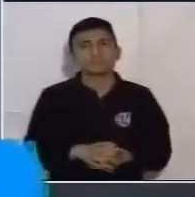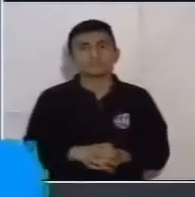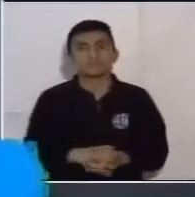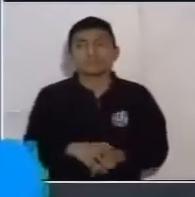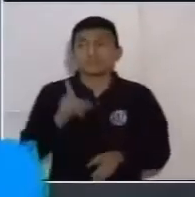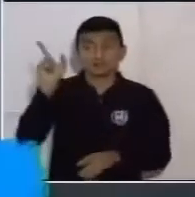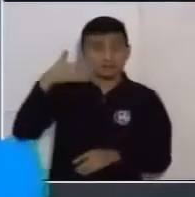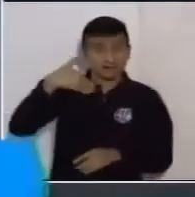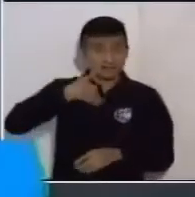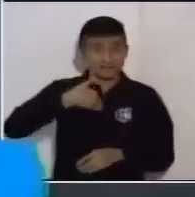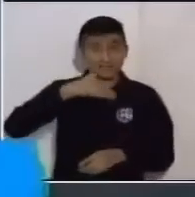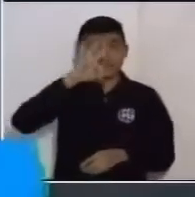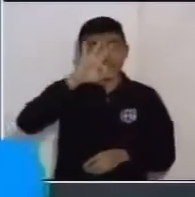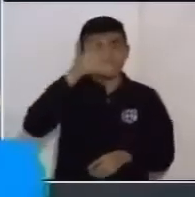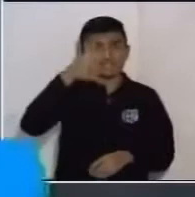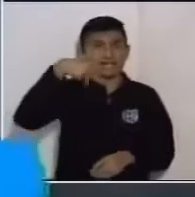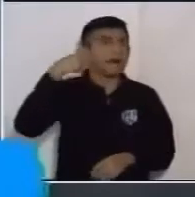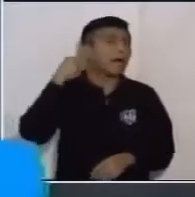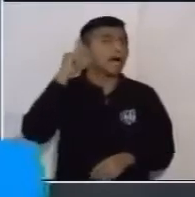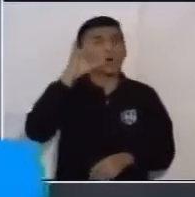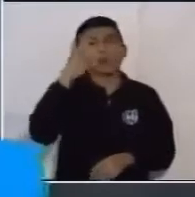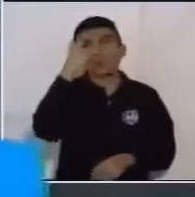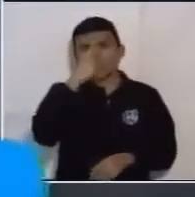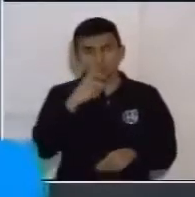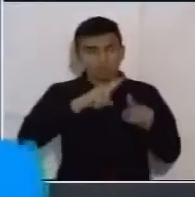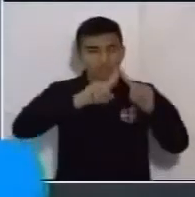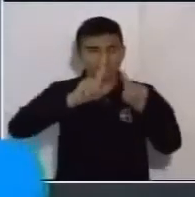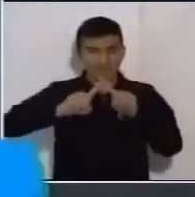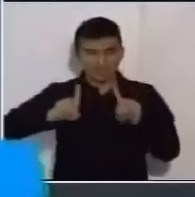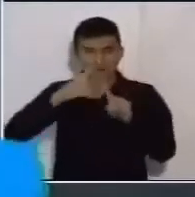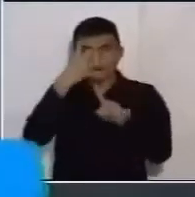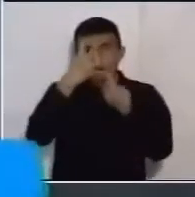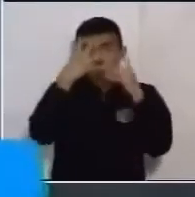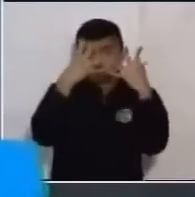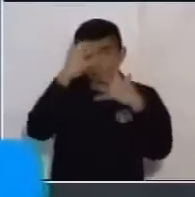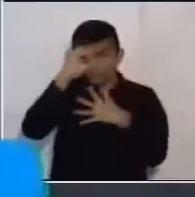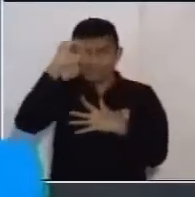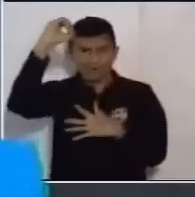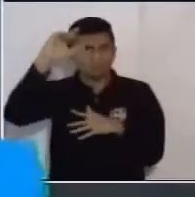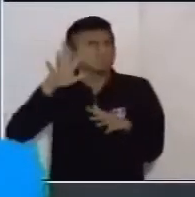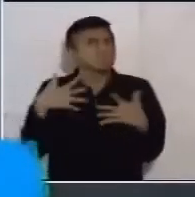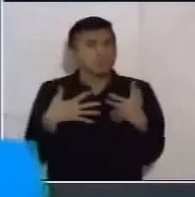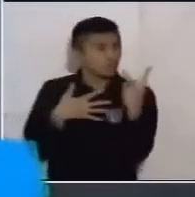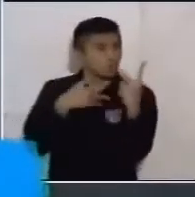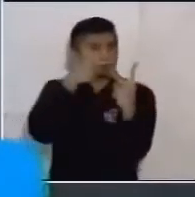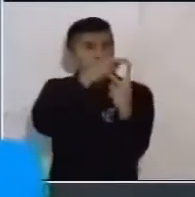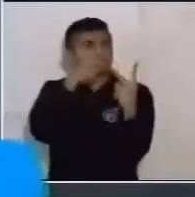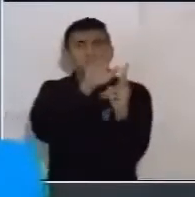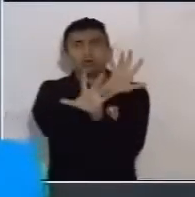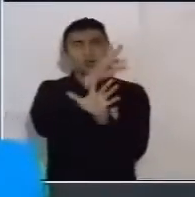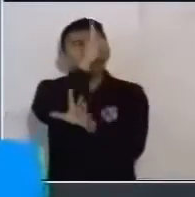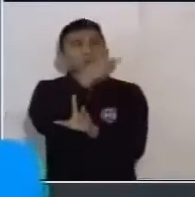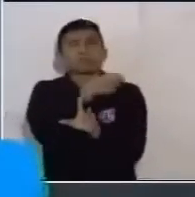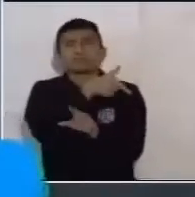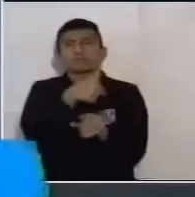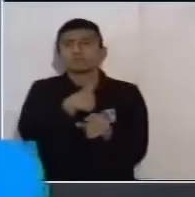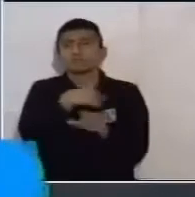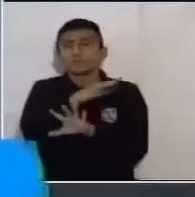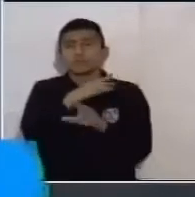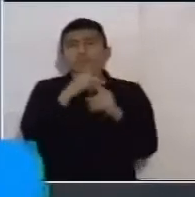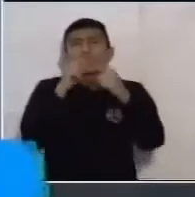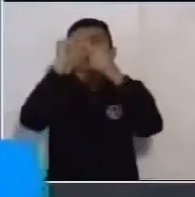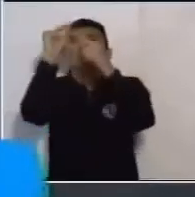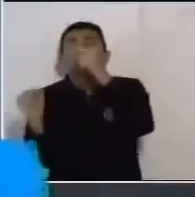los 3 ángulos distintos de 90 grados. No podemos decir que estos dos exactamente, uno está horizontal y el